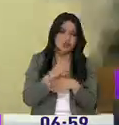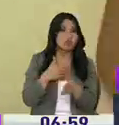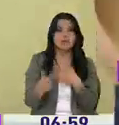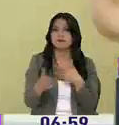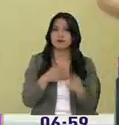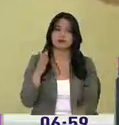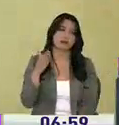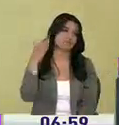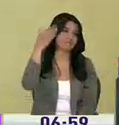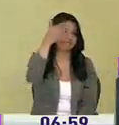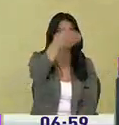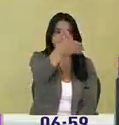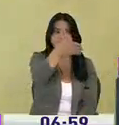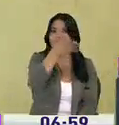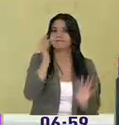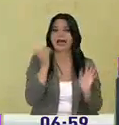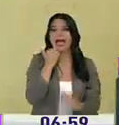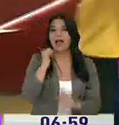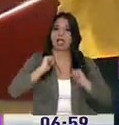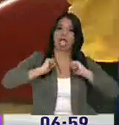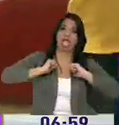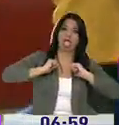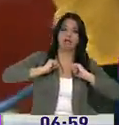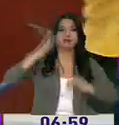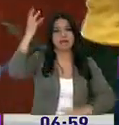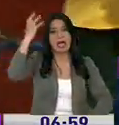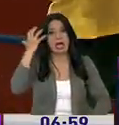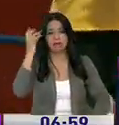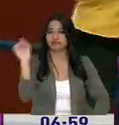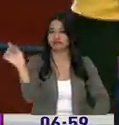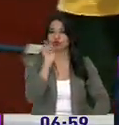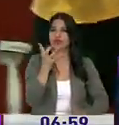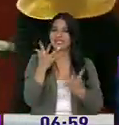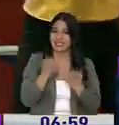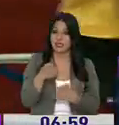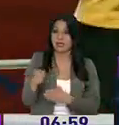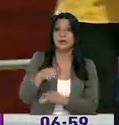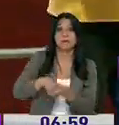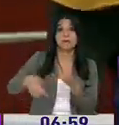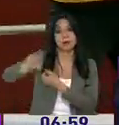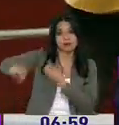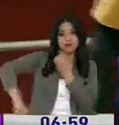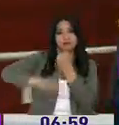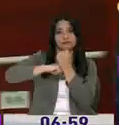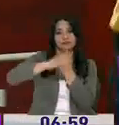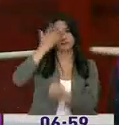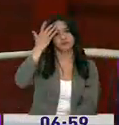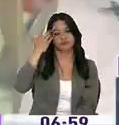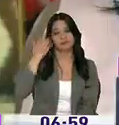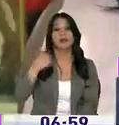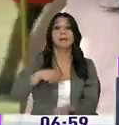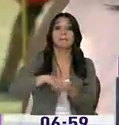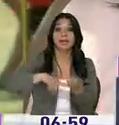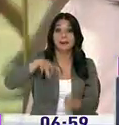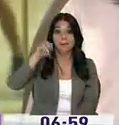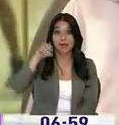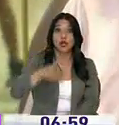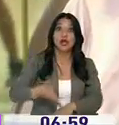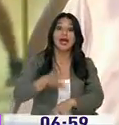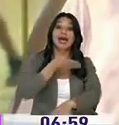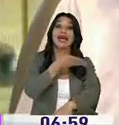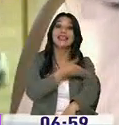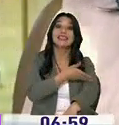que permitirse actividades de ocio. Dice que su motivación fue su hermano. Mi hermano antes ha estado